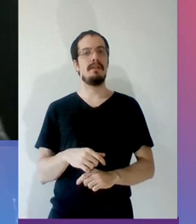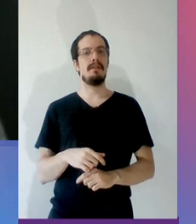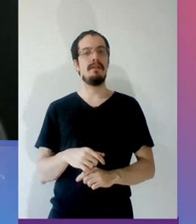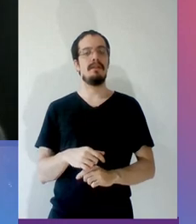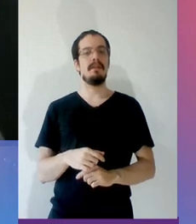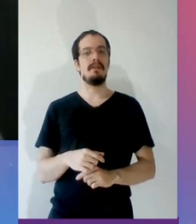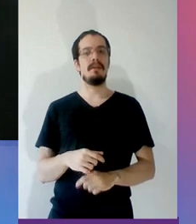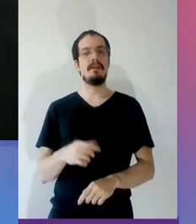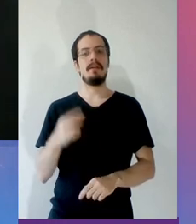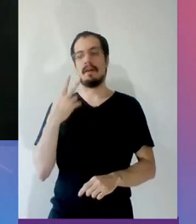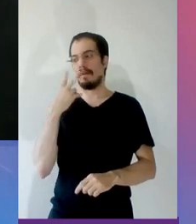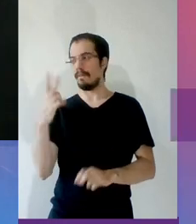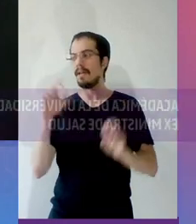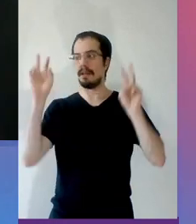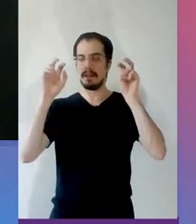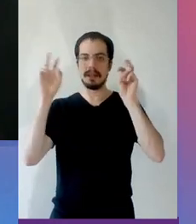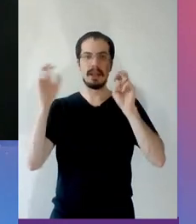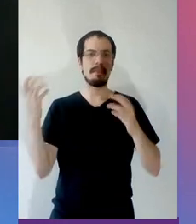un abordaje